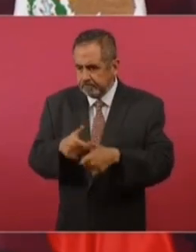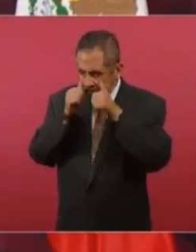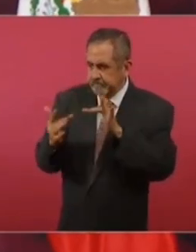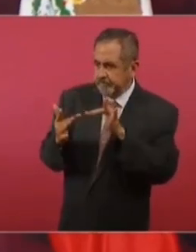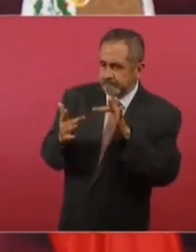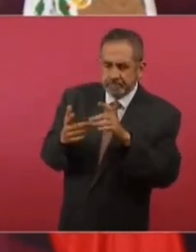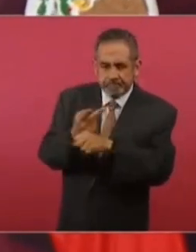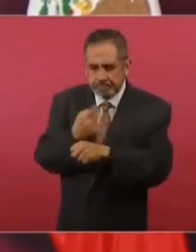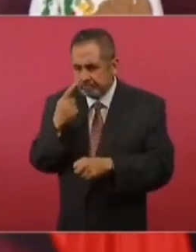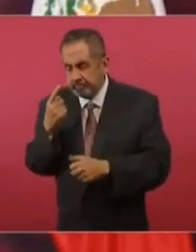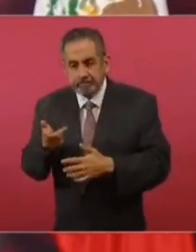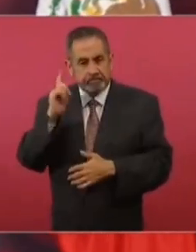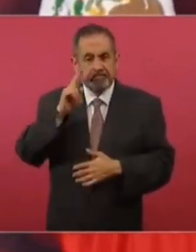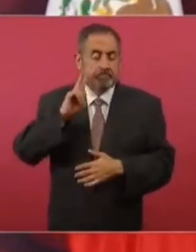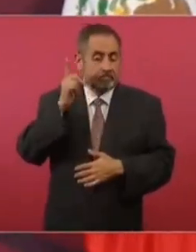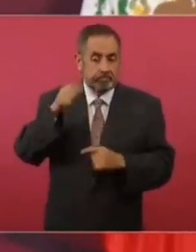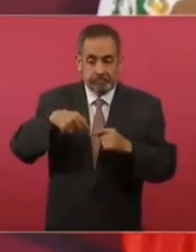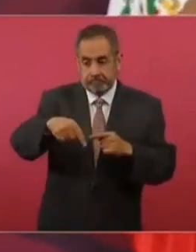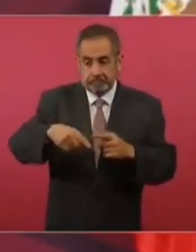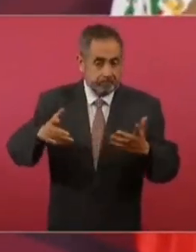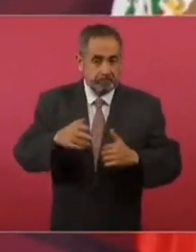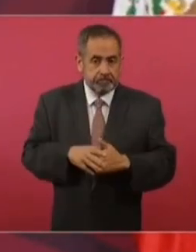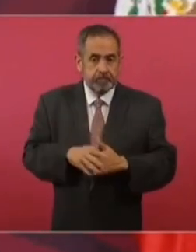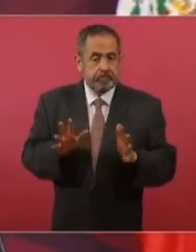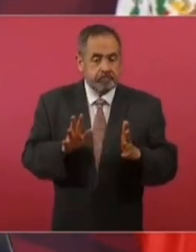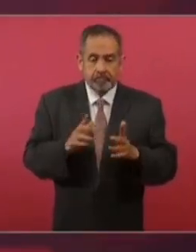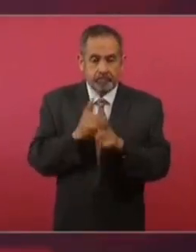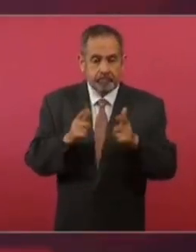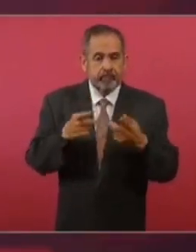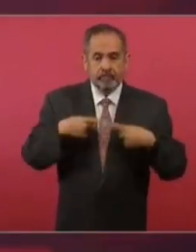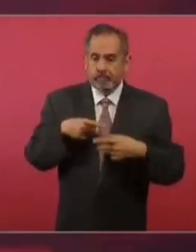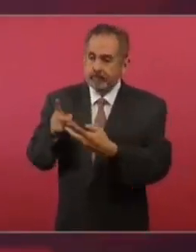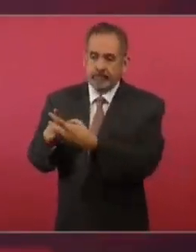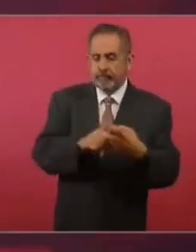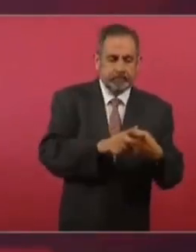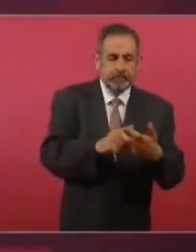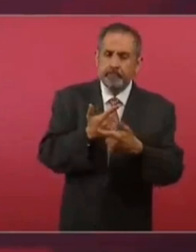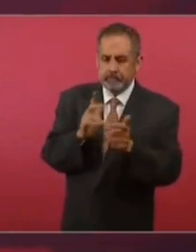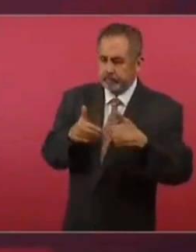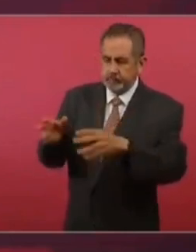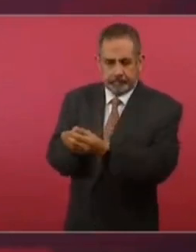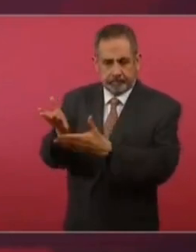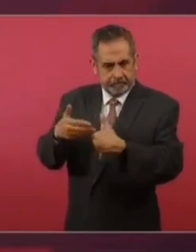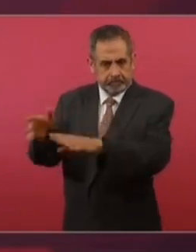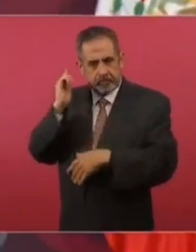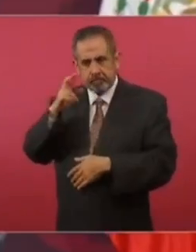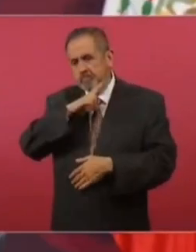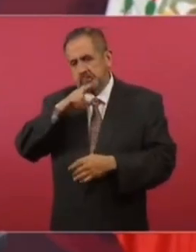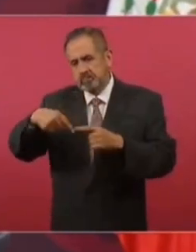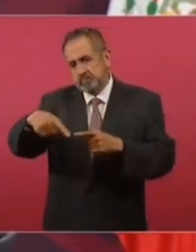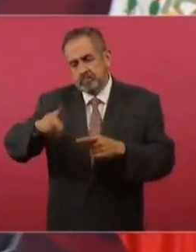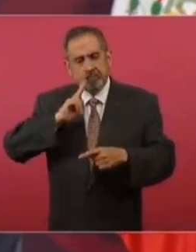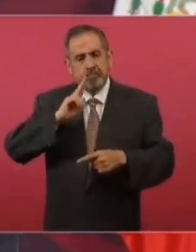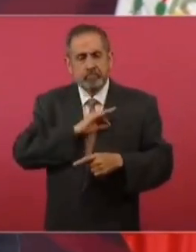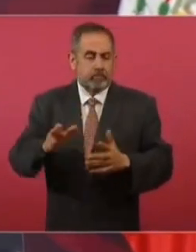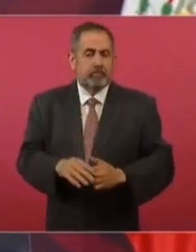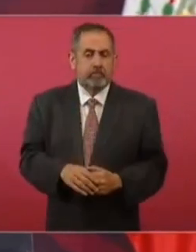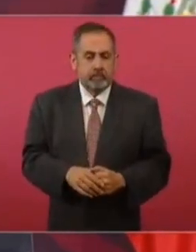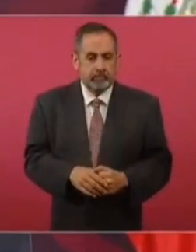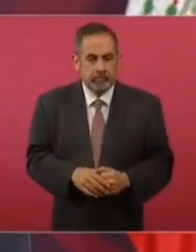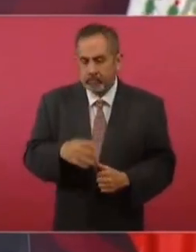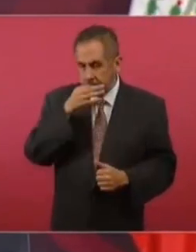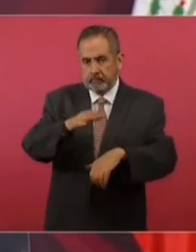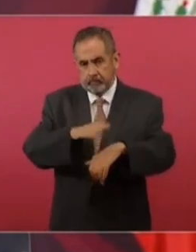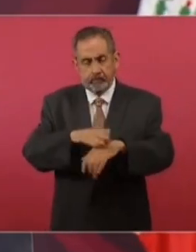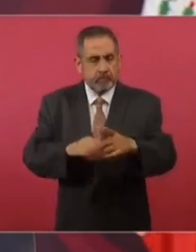caso y esperamos que se recuperen a estos servidores públicos que fueron secuestrados pronto. También